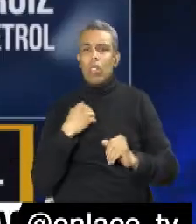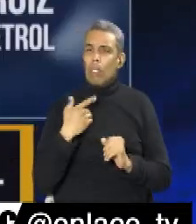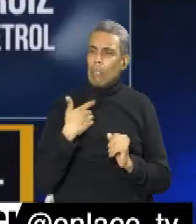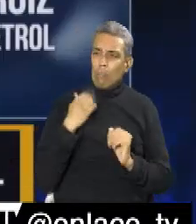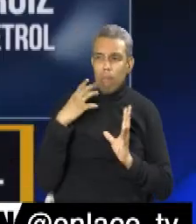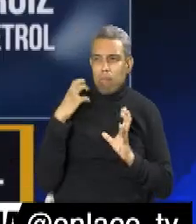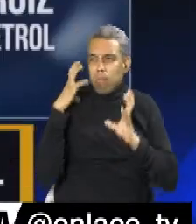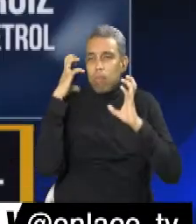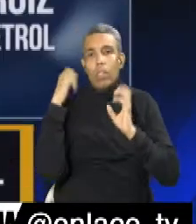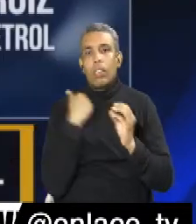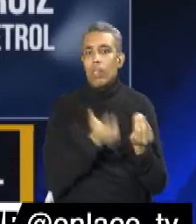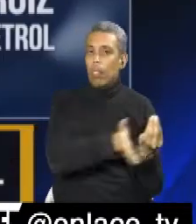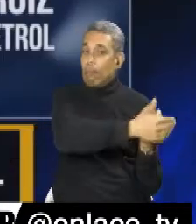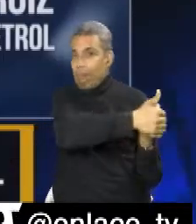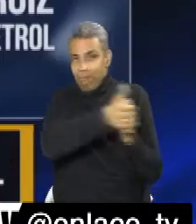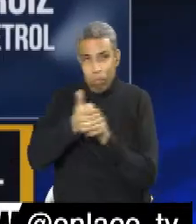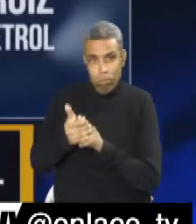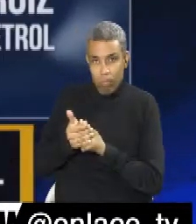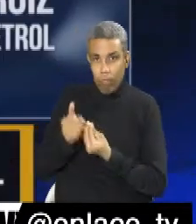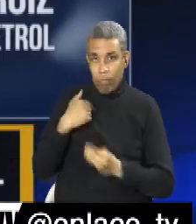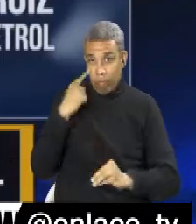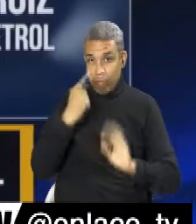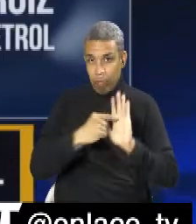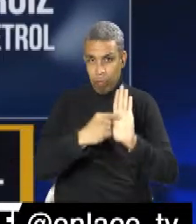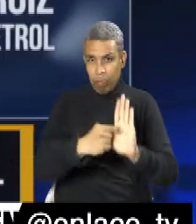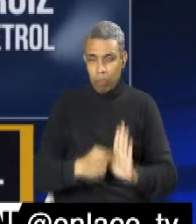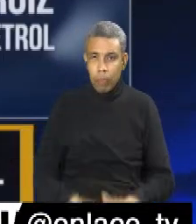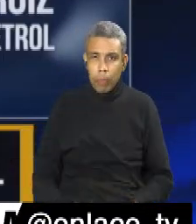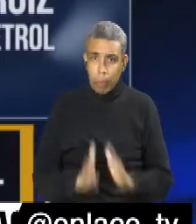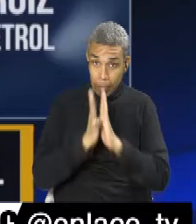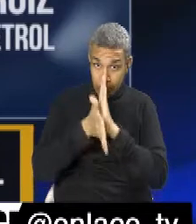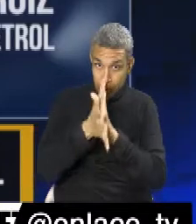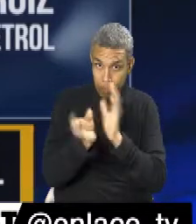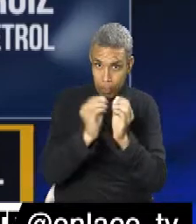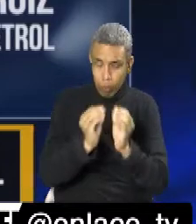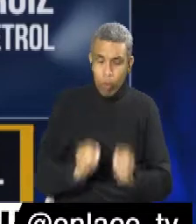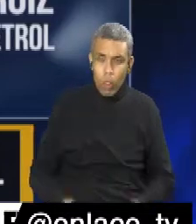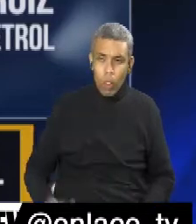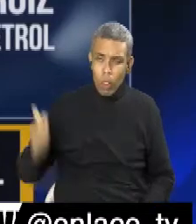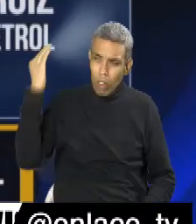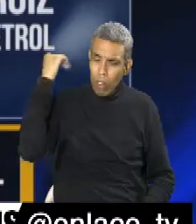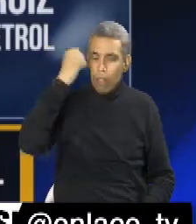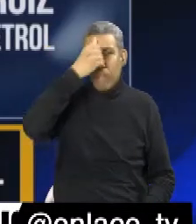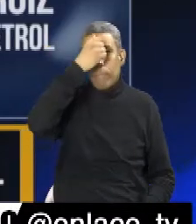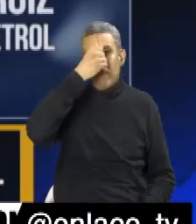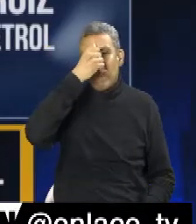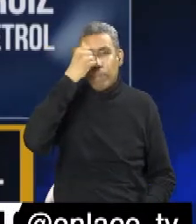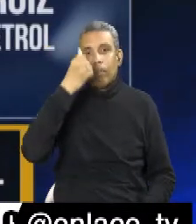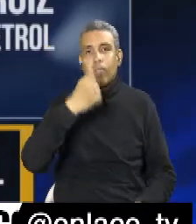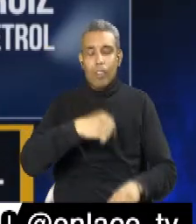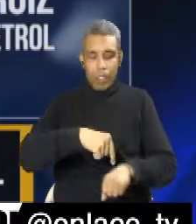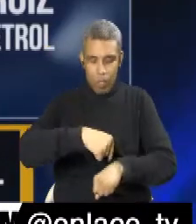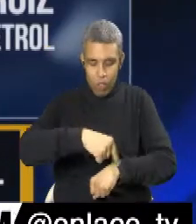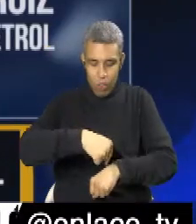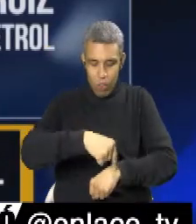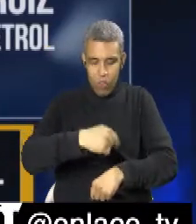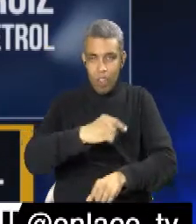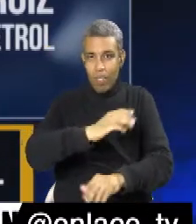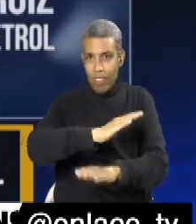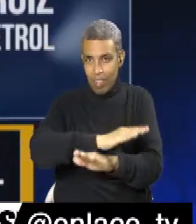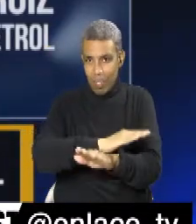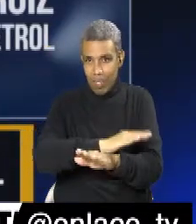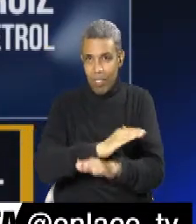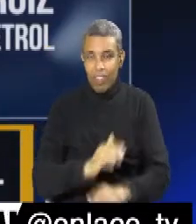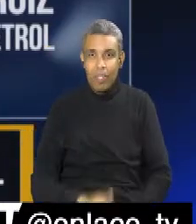pública el día domingo en la tarde ingresó a uno de los sitios